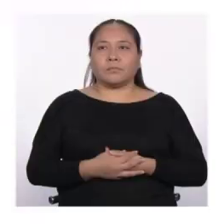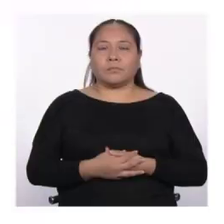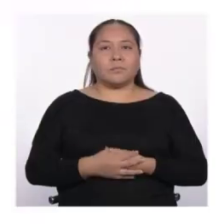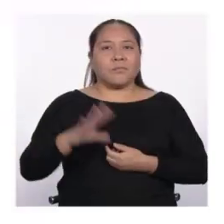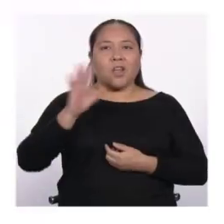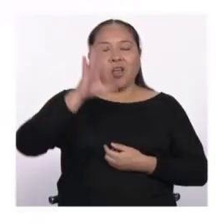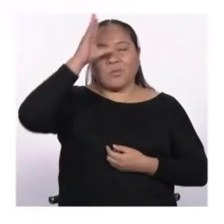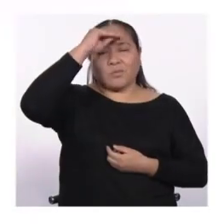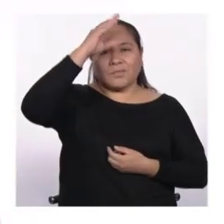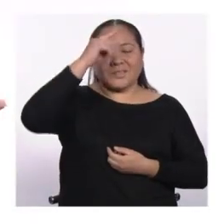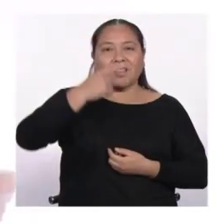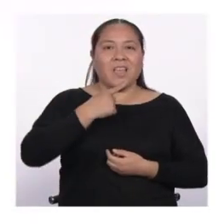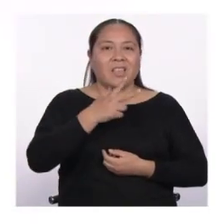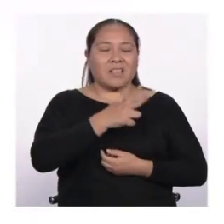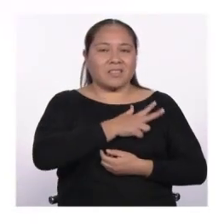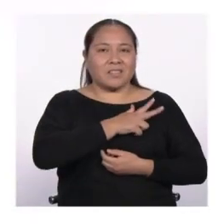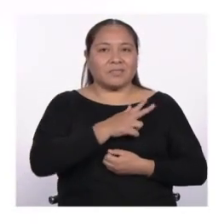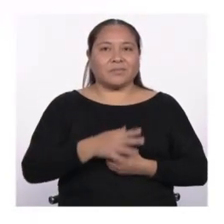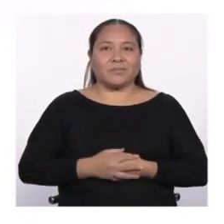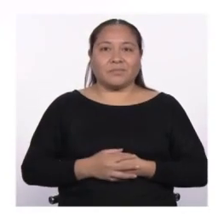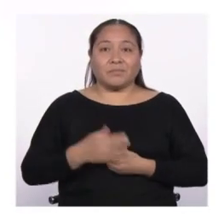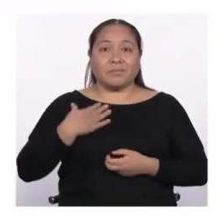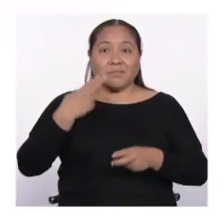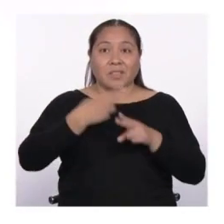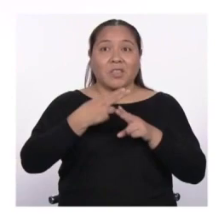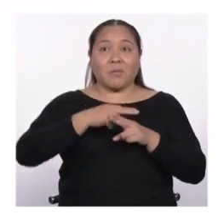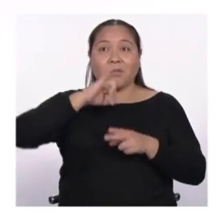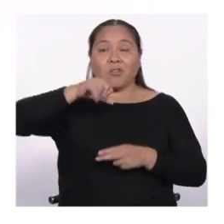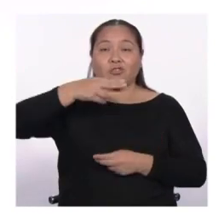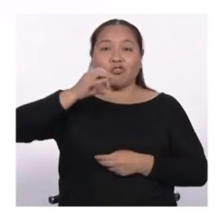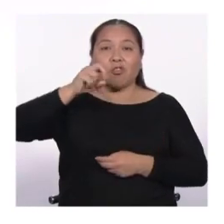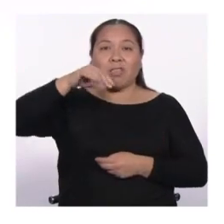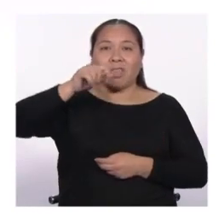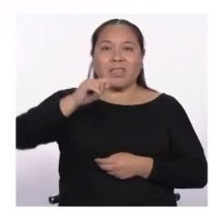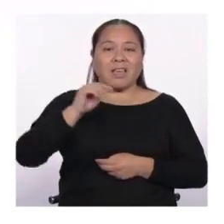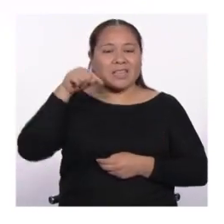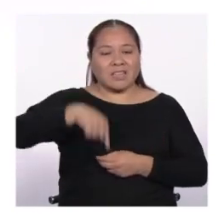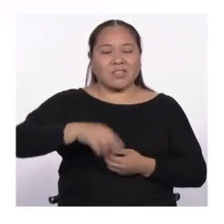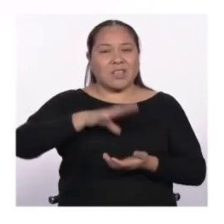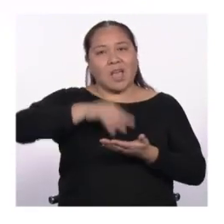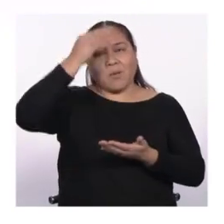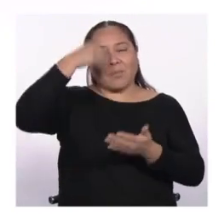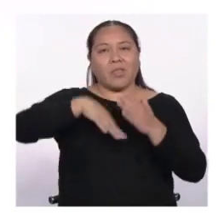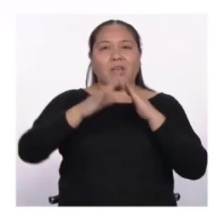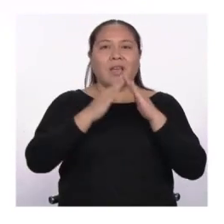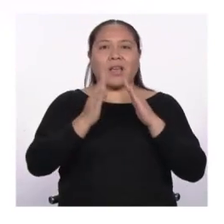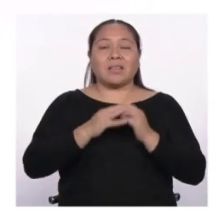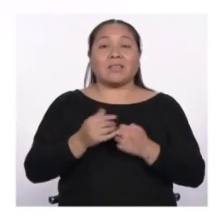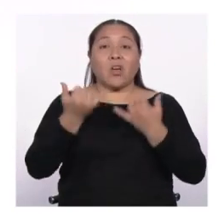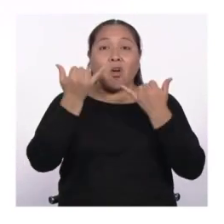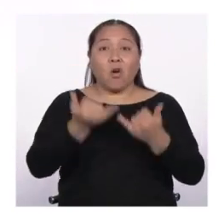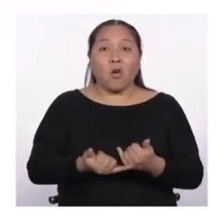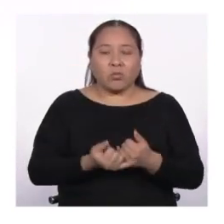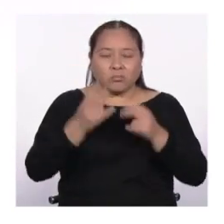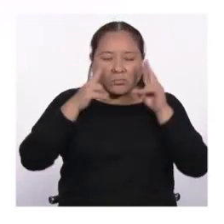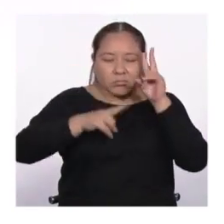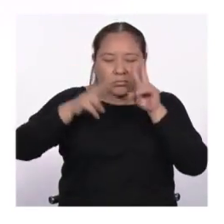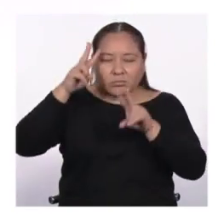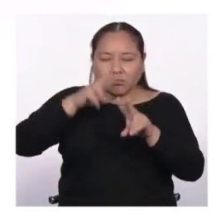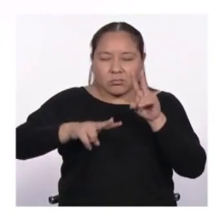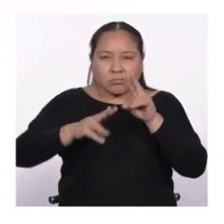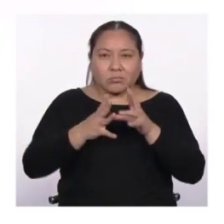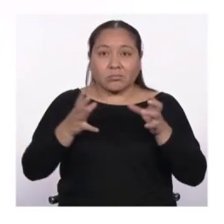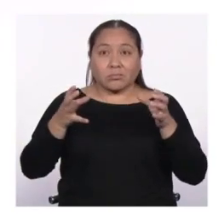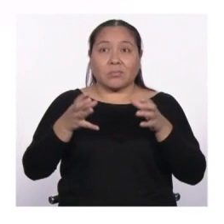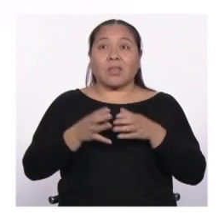Hola chicas y chicos de tercero de secundaria. Mi nombre es Jonathan Hernández y esto es Aprende en Casa. El día de hoy exploraremos el área